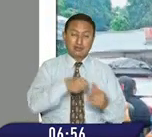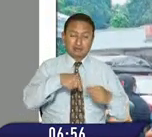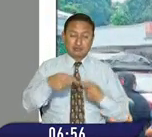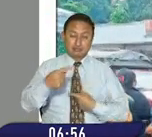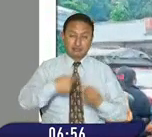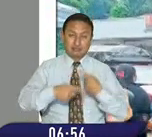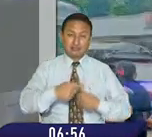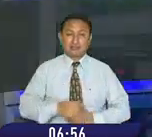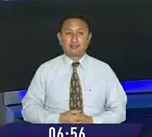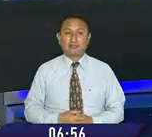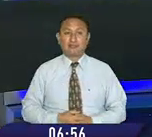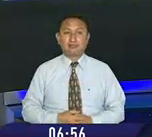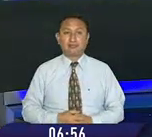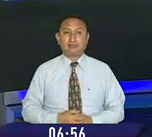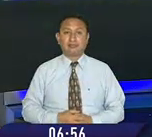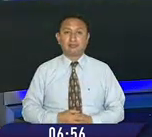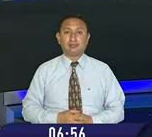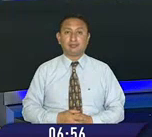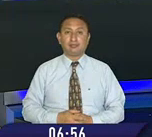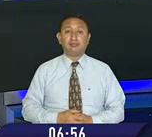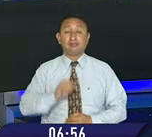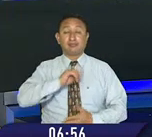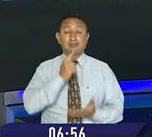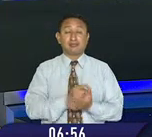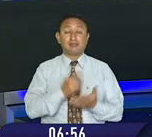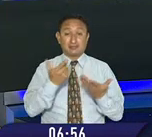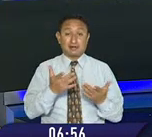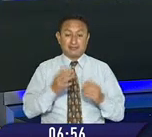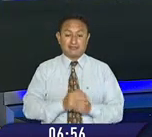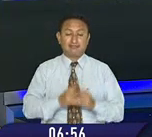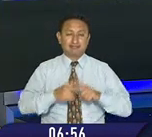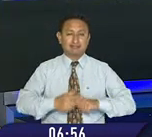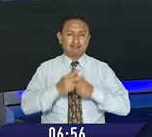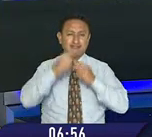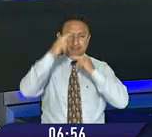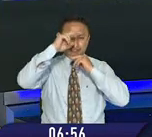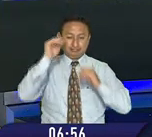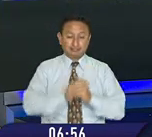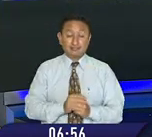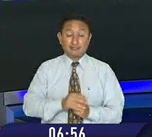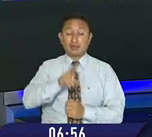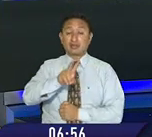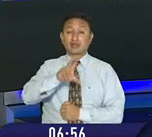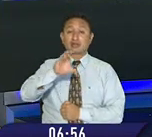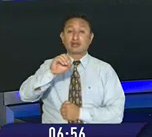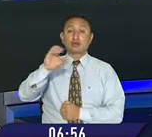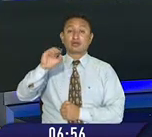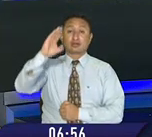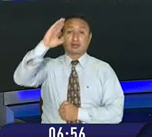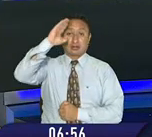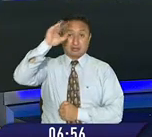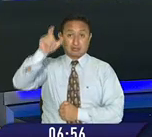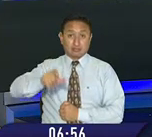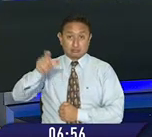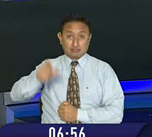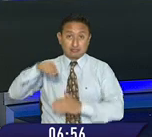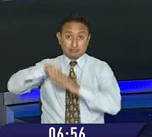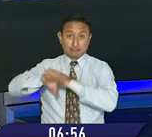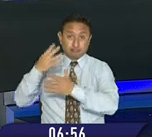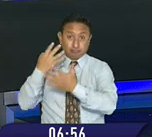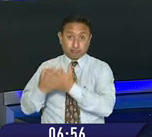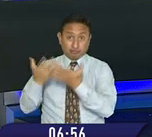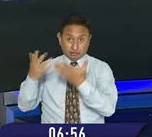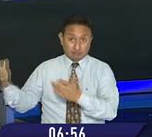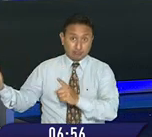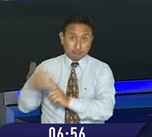circulación. Así es, arrancamos inmediato con las noticias. 200 reos que se fugaron de la cárcel de Santo Domingo han sido